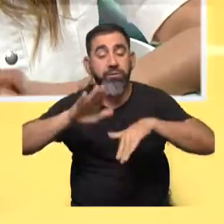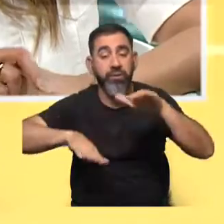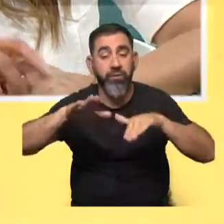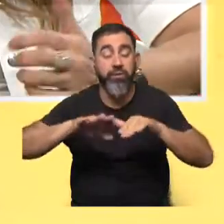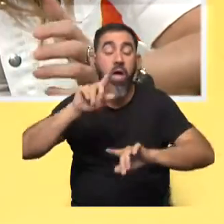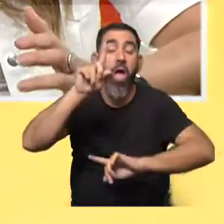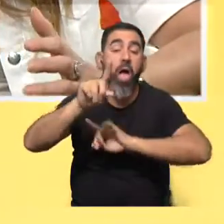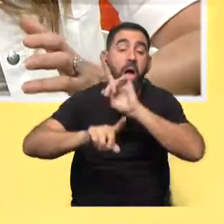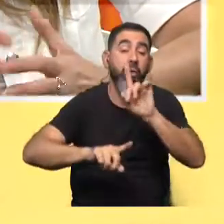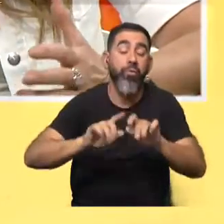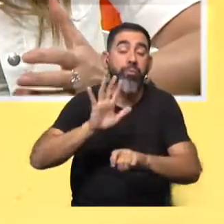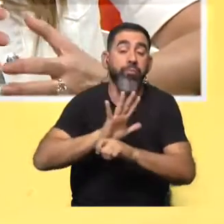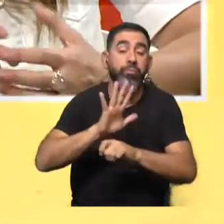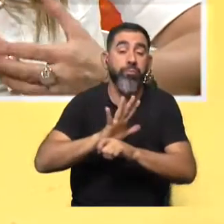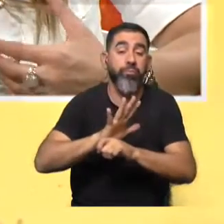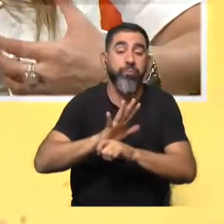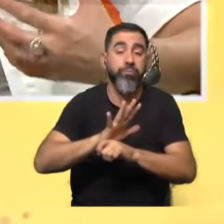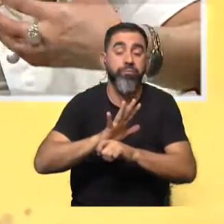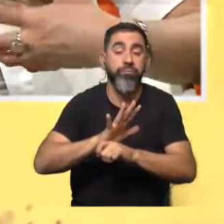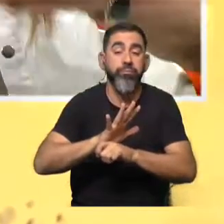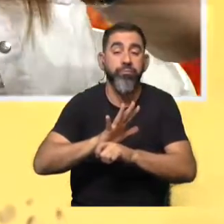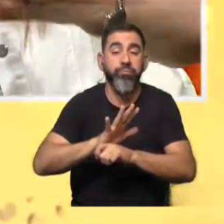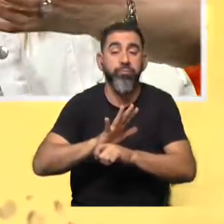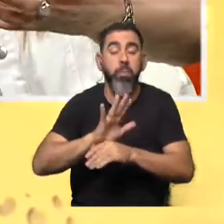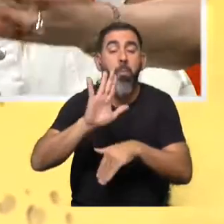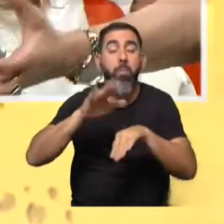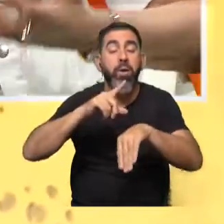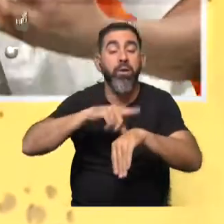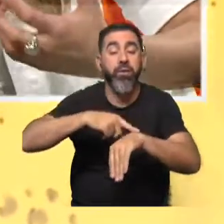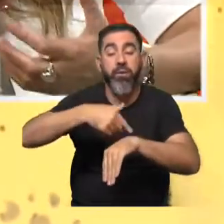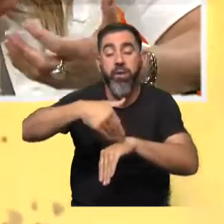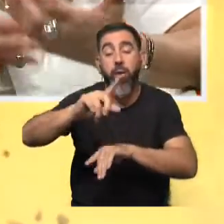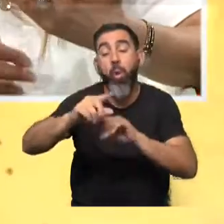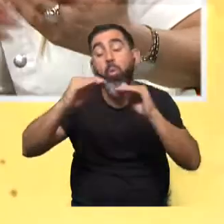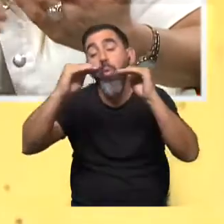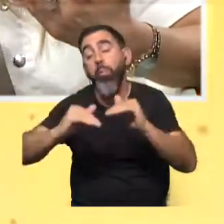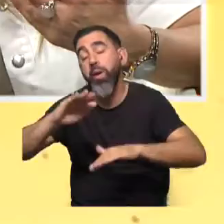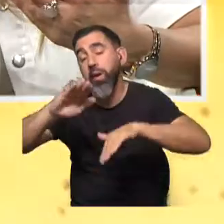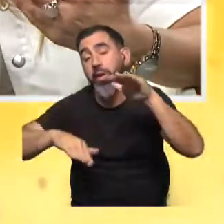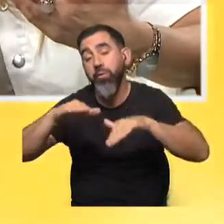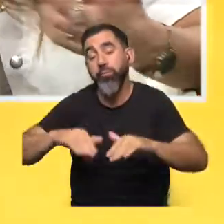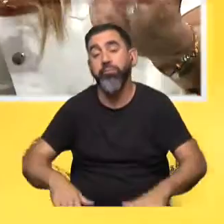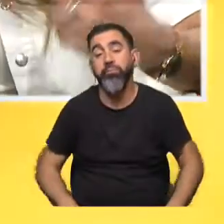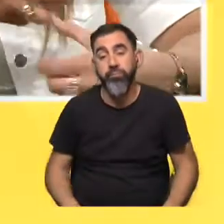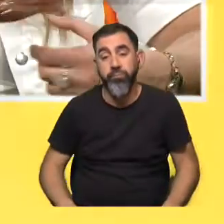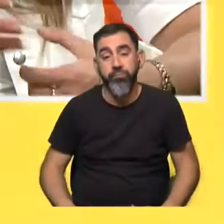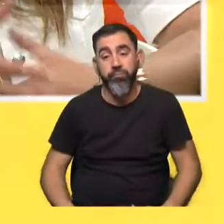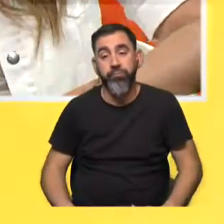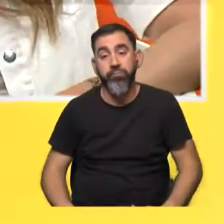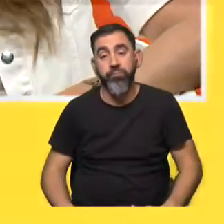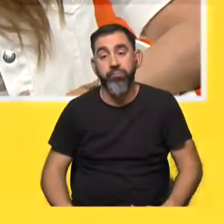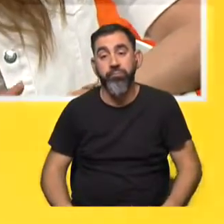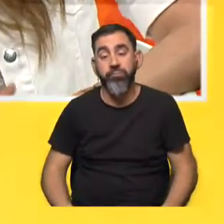Algunos estilos tienen como una vida útil mayor del producto, otros menos, por lo tanto debería ser un producto para un consumo